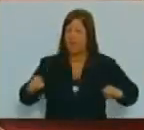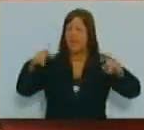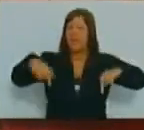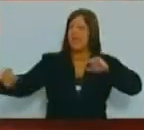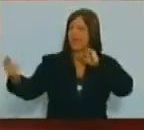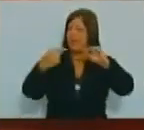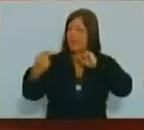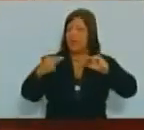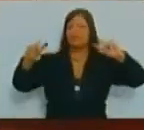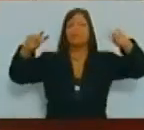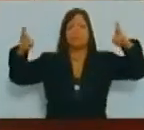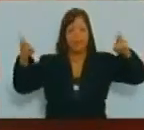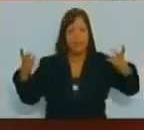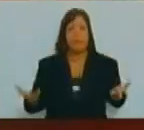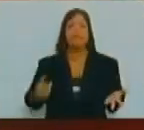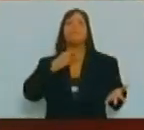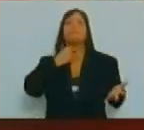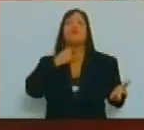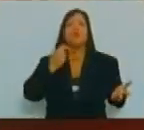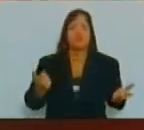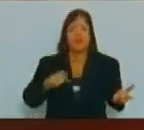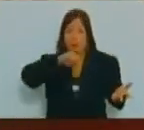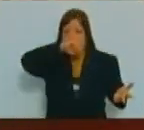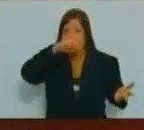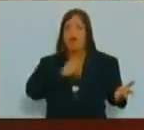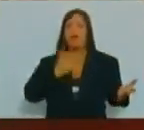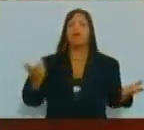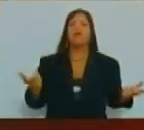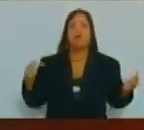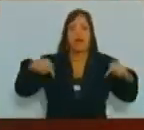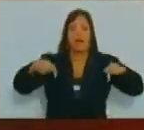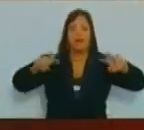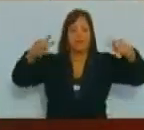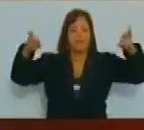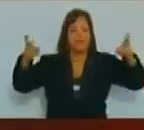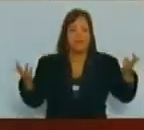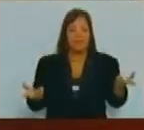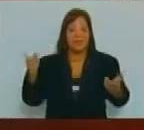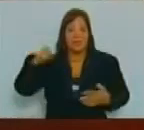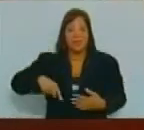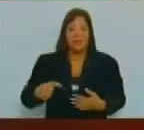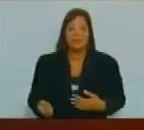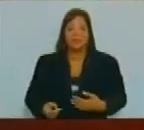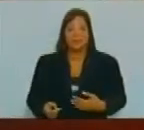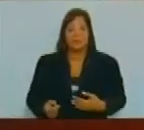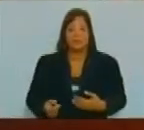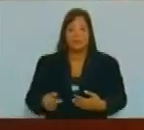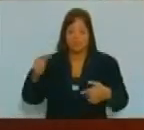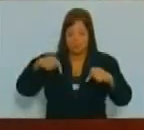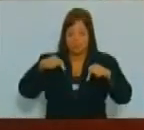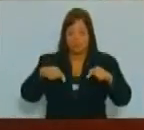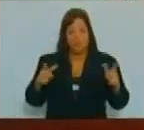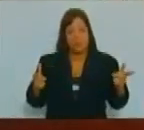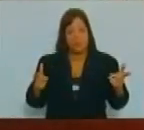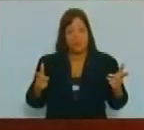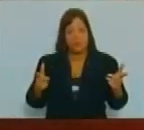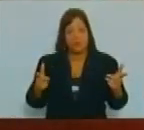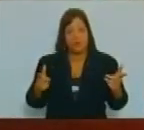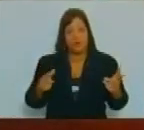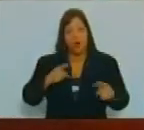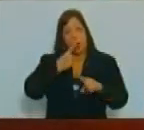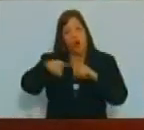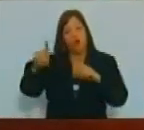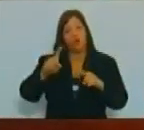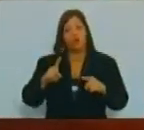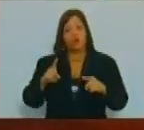debate porque además ahí está también este otro